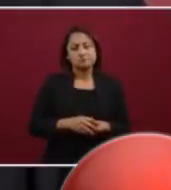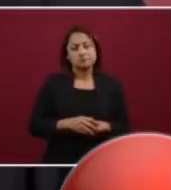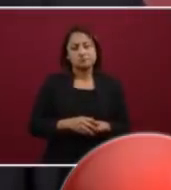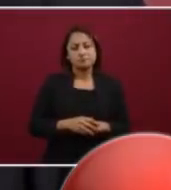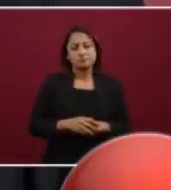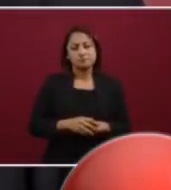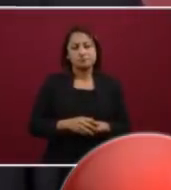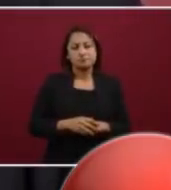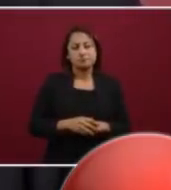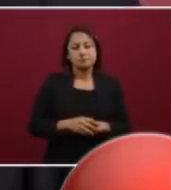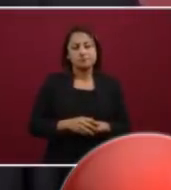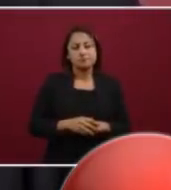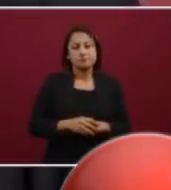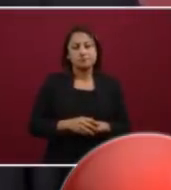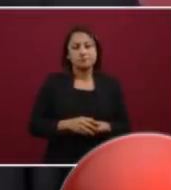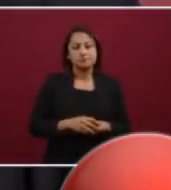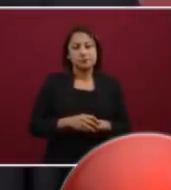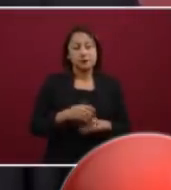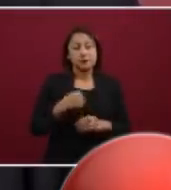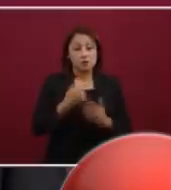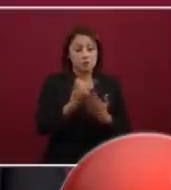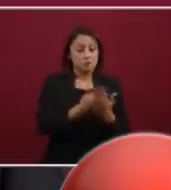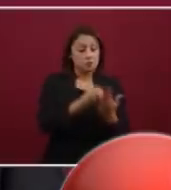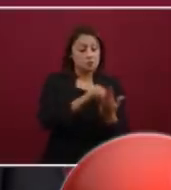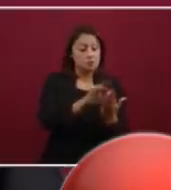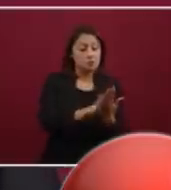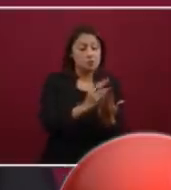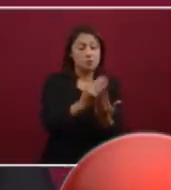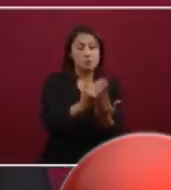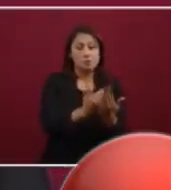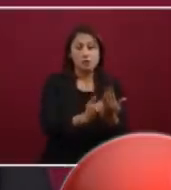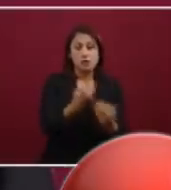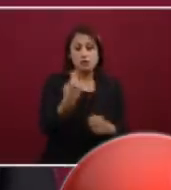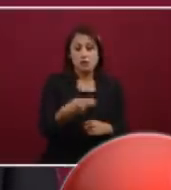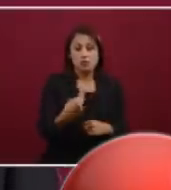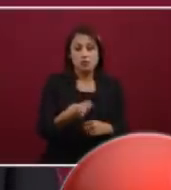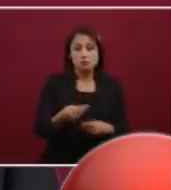Esto tuvo que ver con